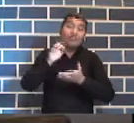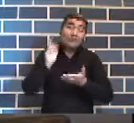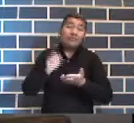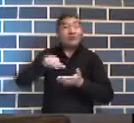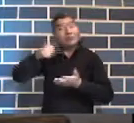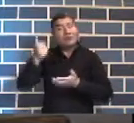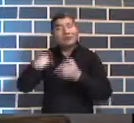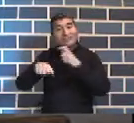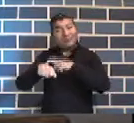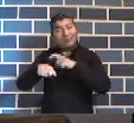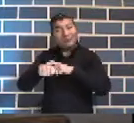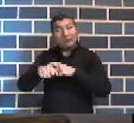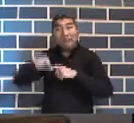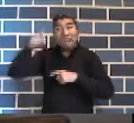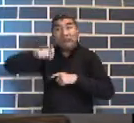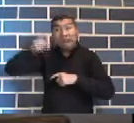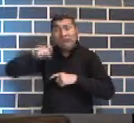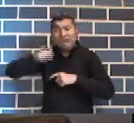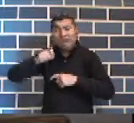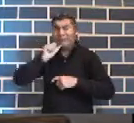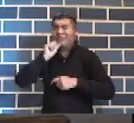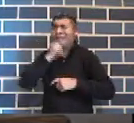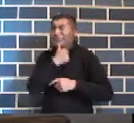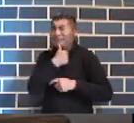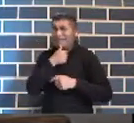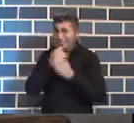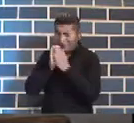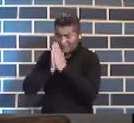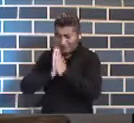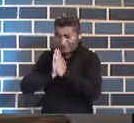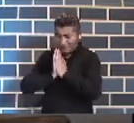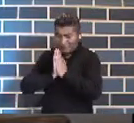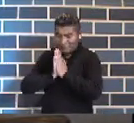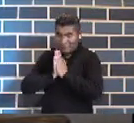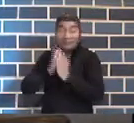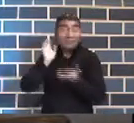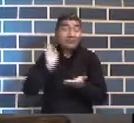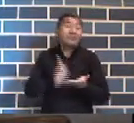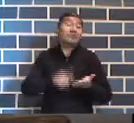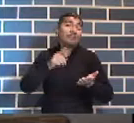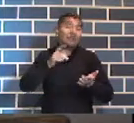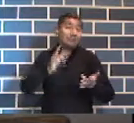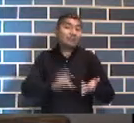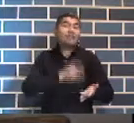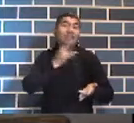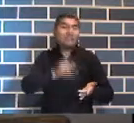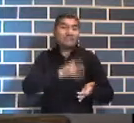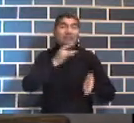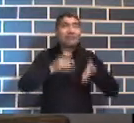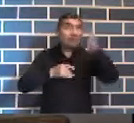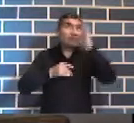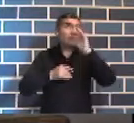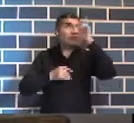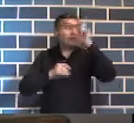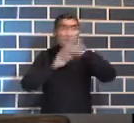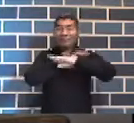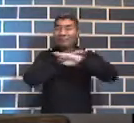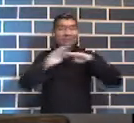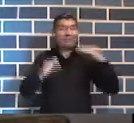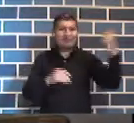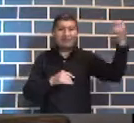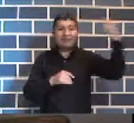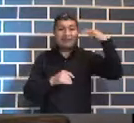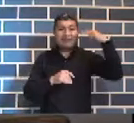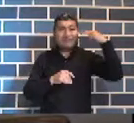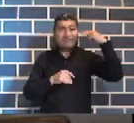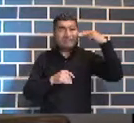oramos en momentos de necesidad de dolor a veces sentimos que dios no nos escucha